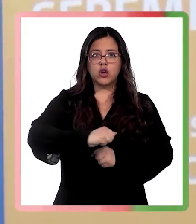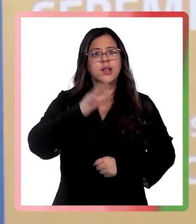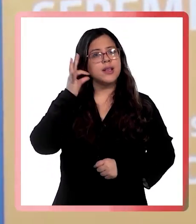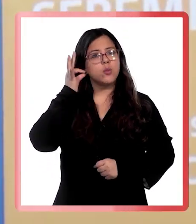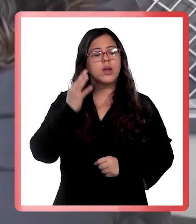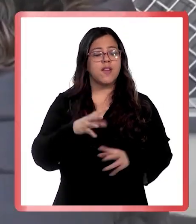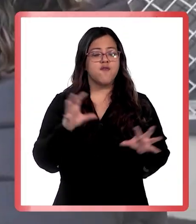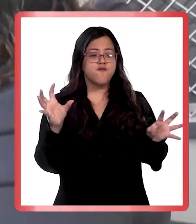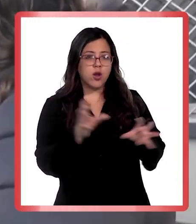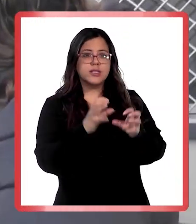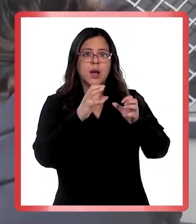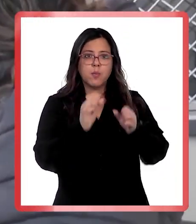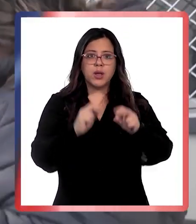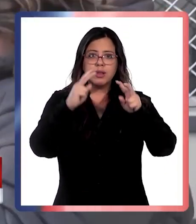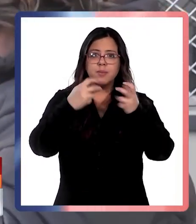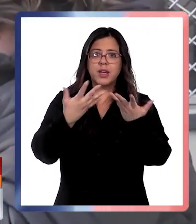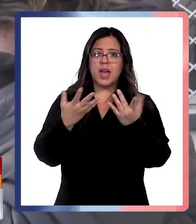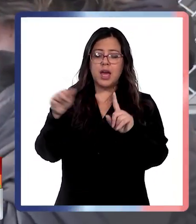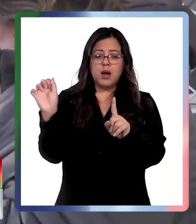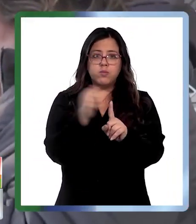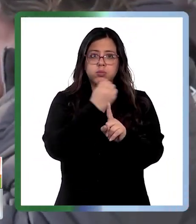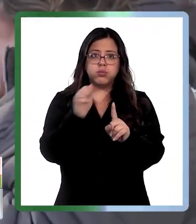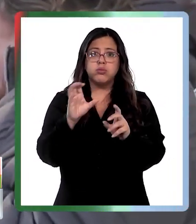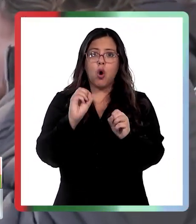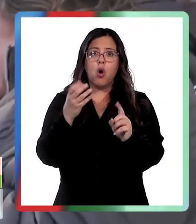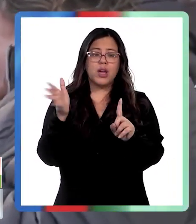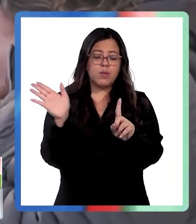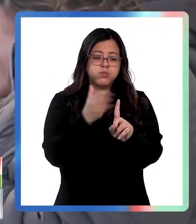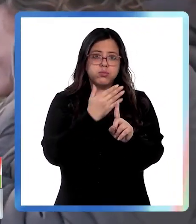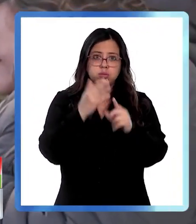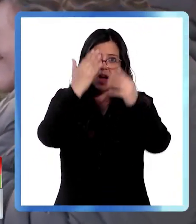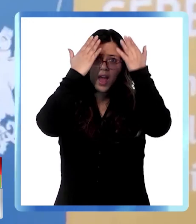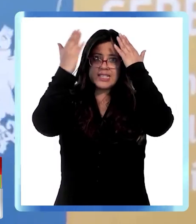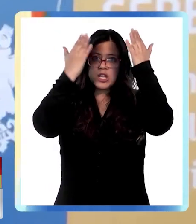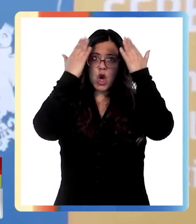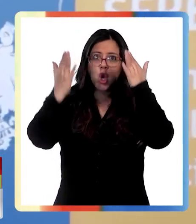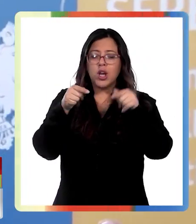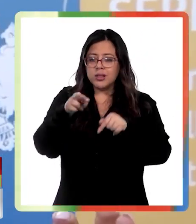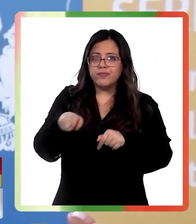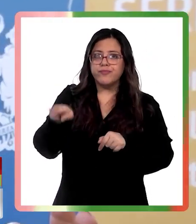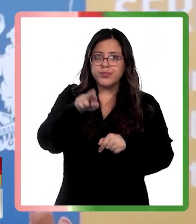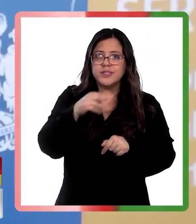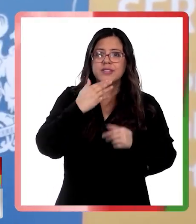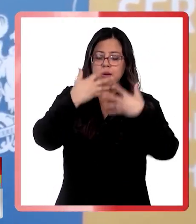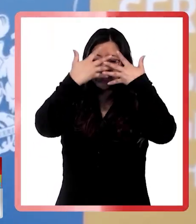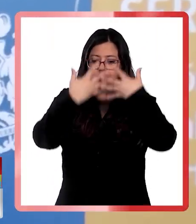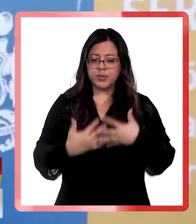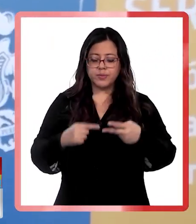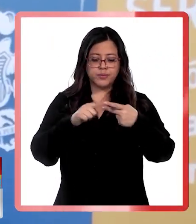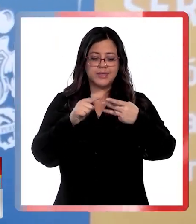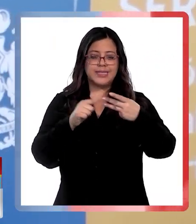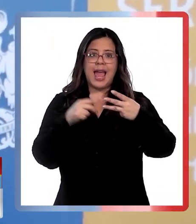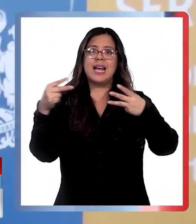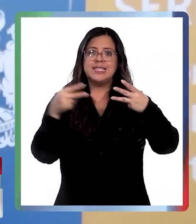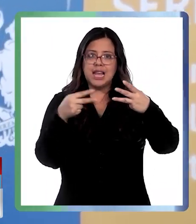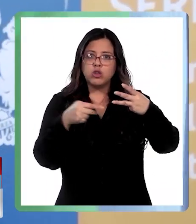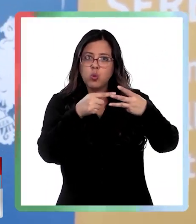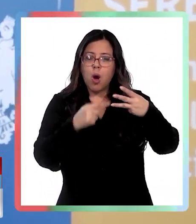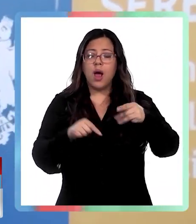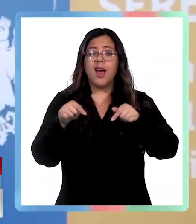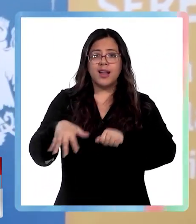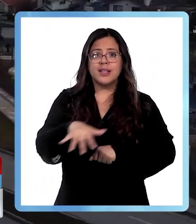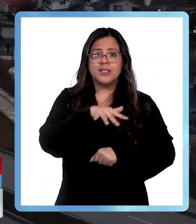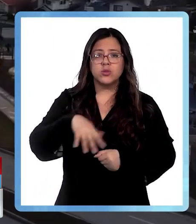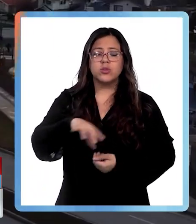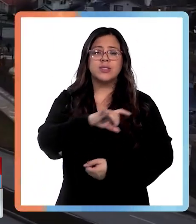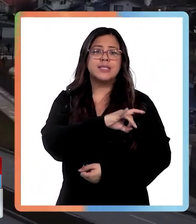de las mujeres. La violencia puede ser de tipo física o psicológica, siendo esta última la más recurrente, seguida la de la física y sexual. En